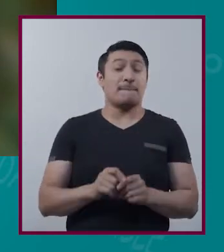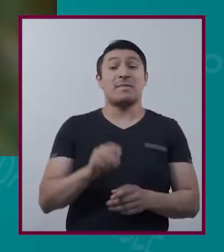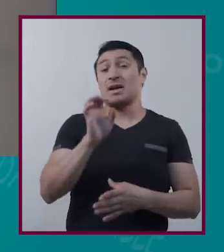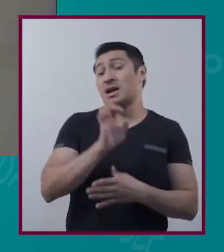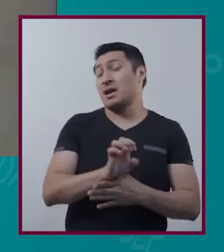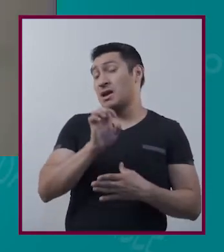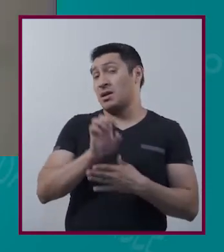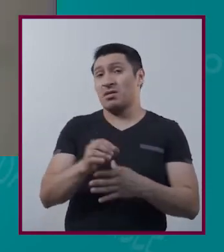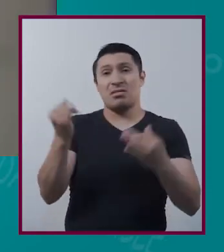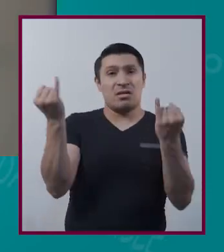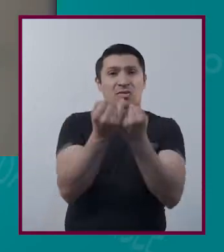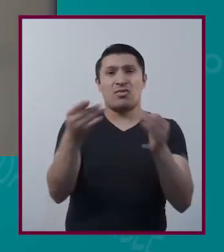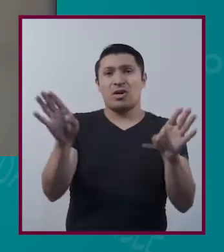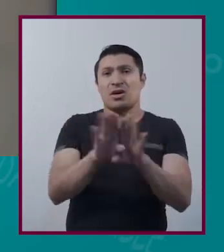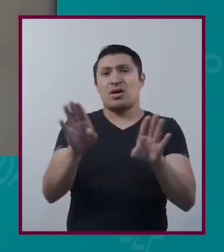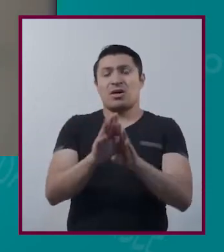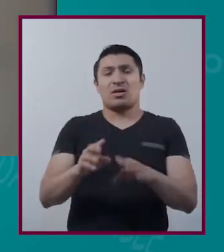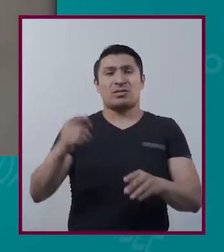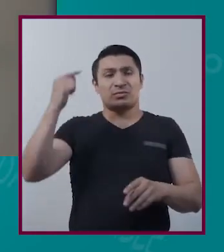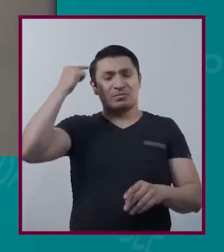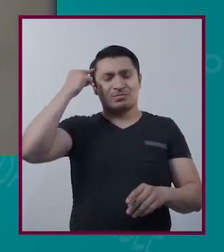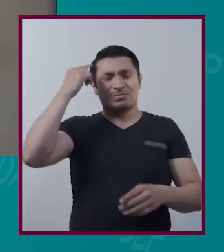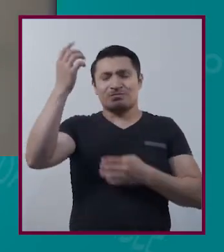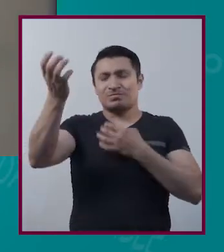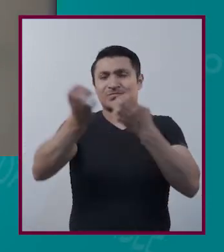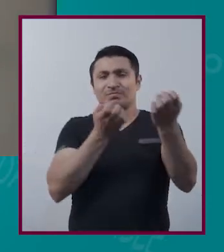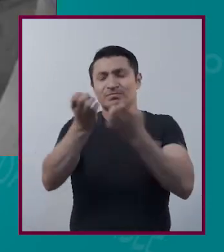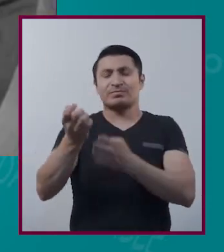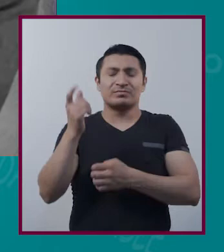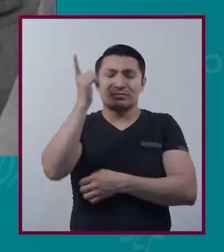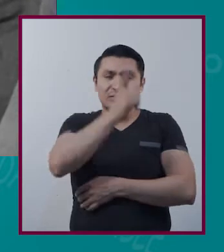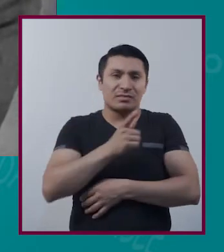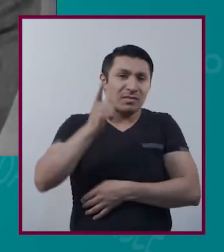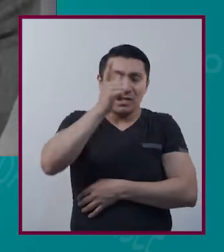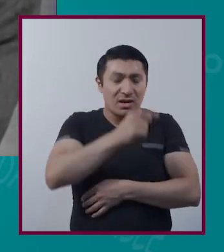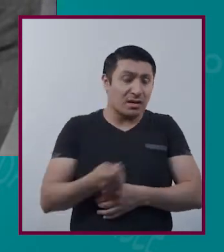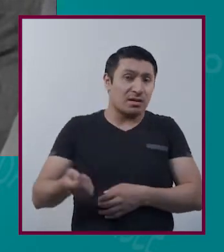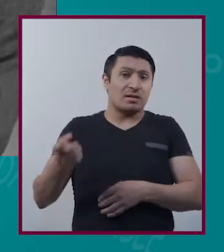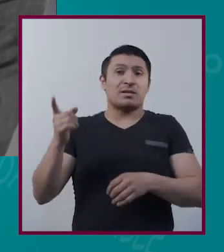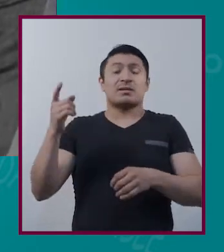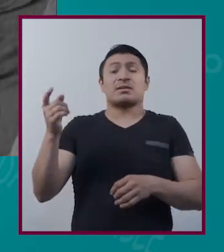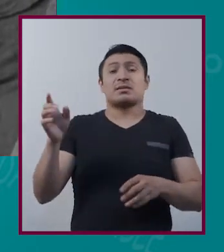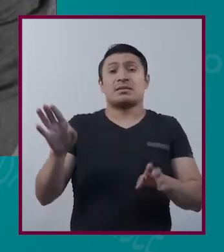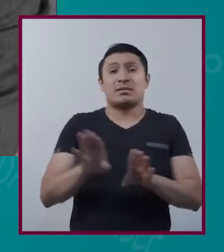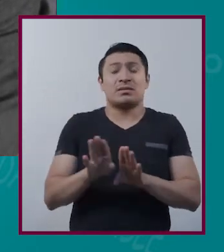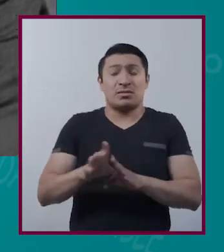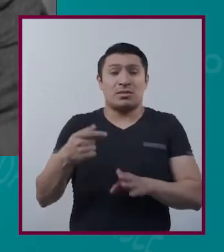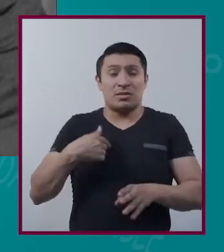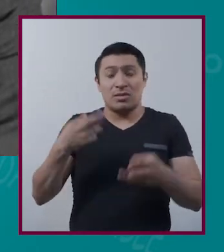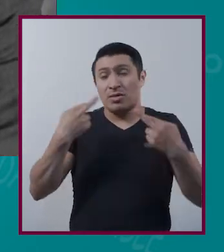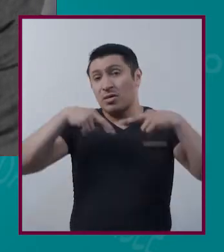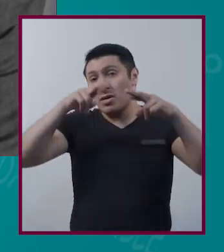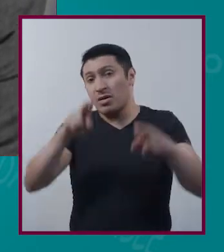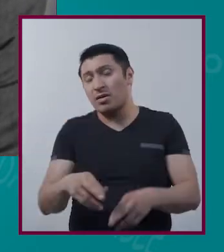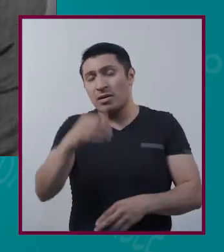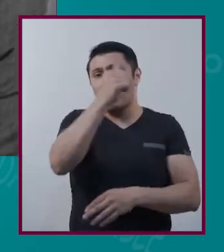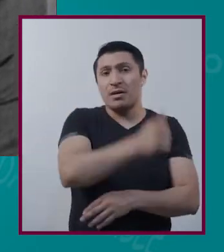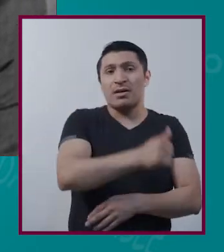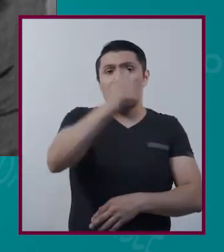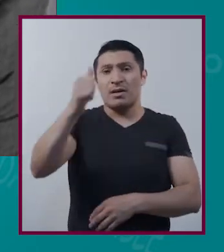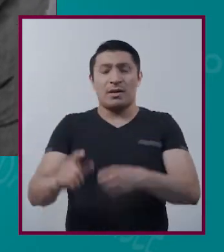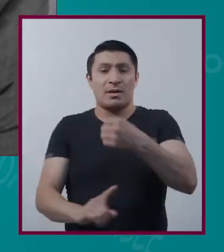breve. Entonces eso también fue como una gimnasia diaria de lenguaje, aparte de que